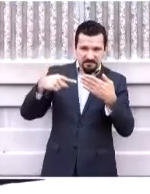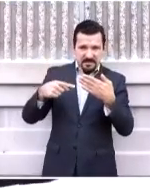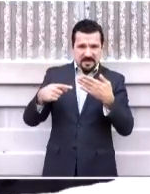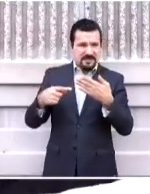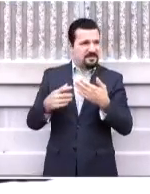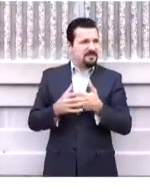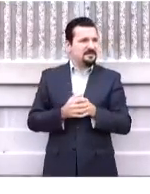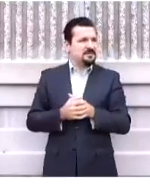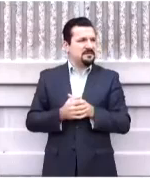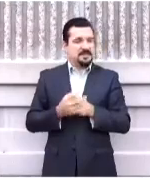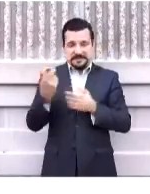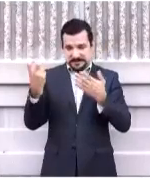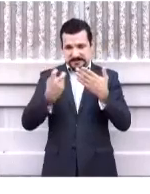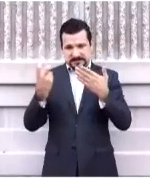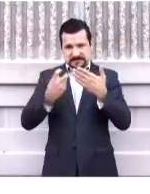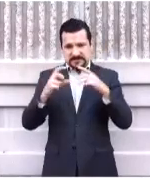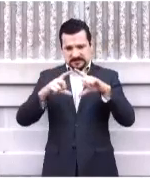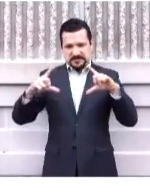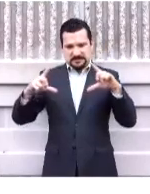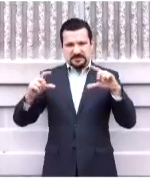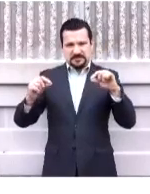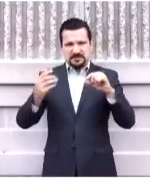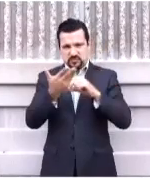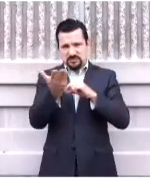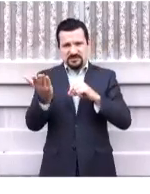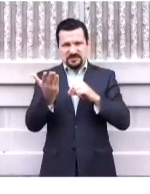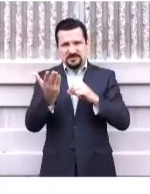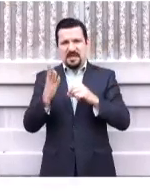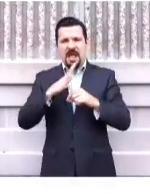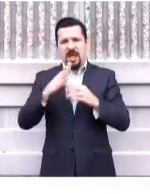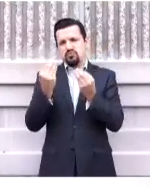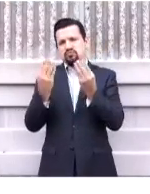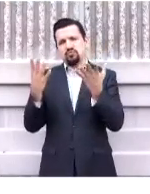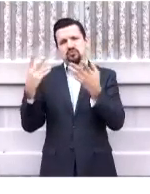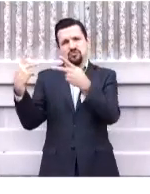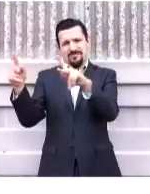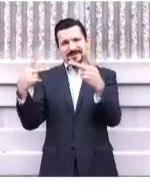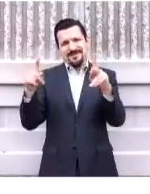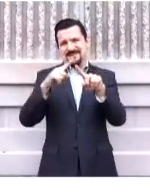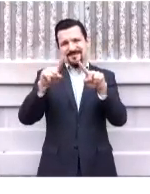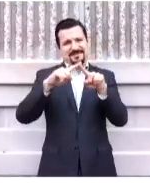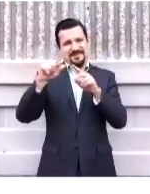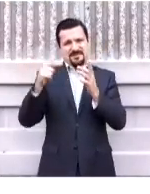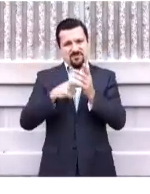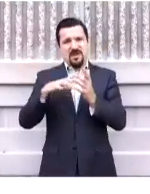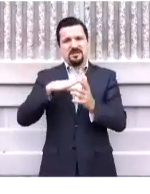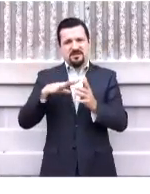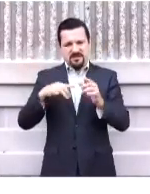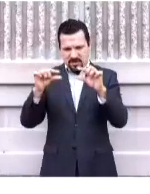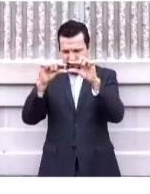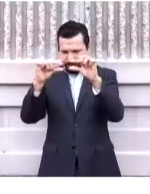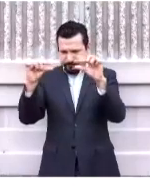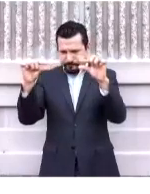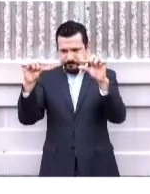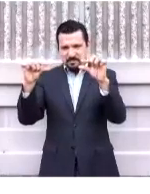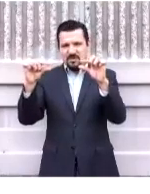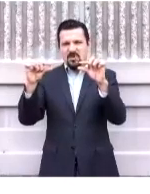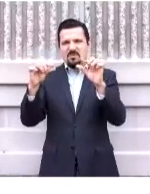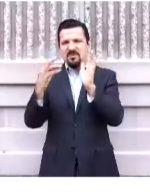este tipo de cubrebocas, así como muchos cubrebocas comerciales, tienen una listita metálica,